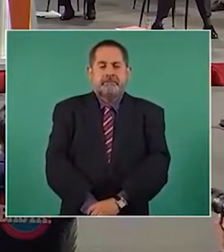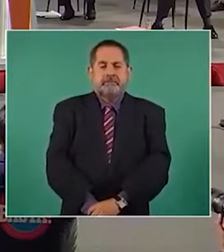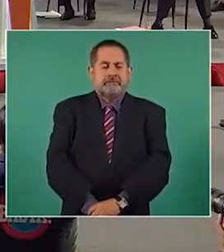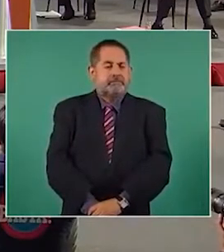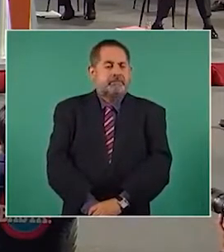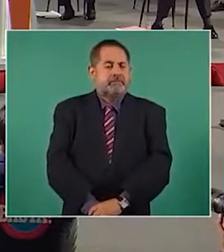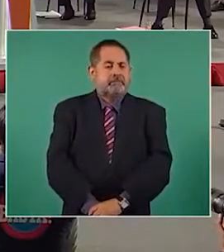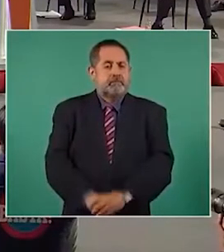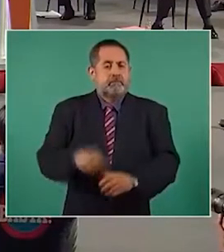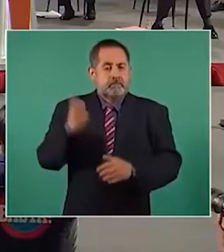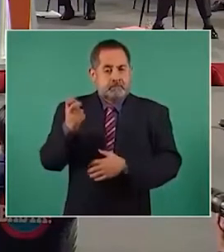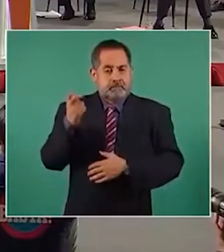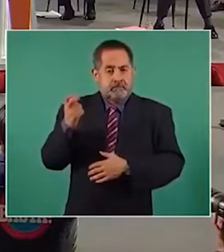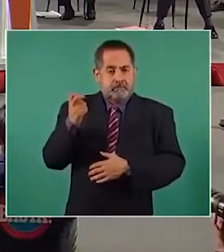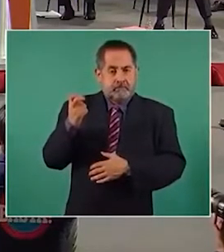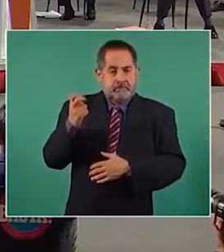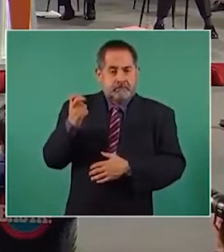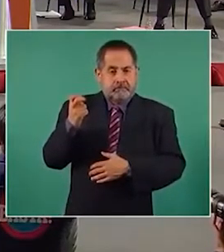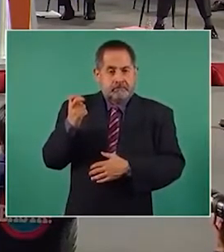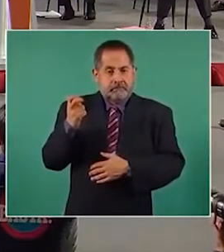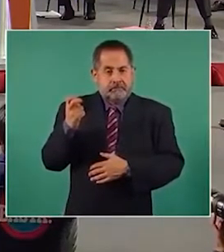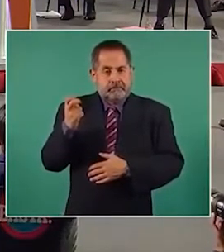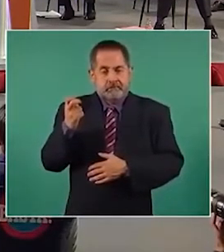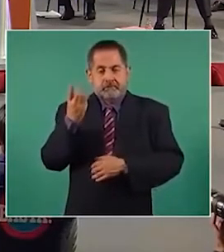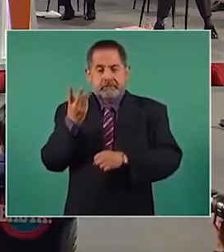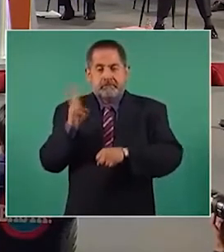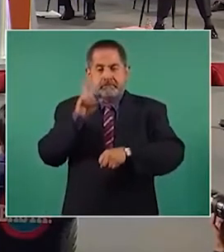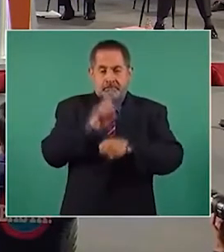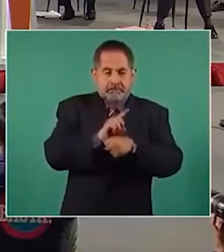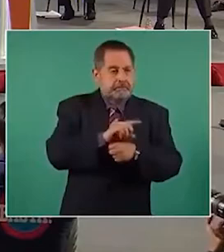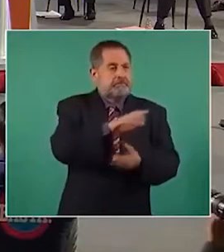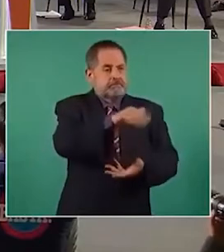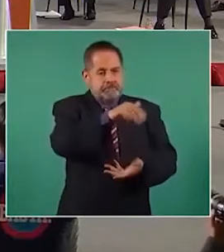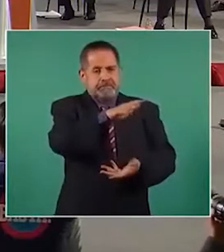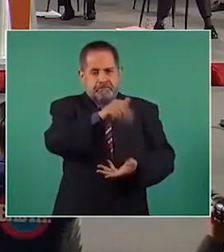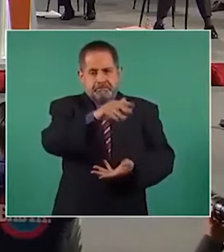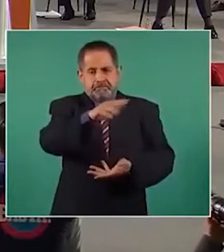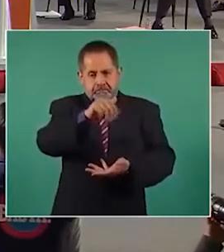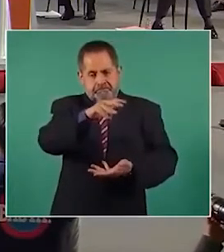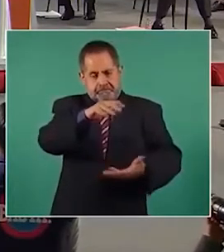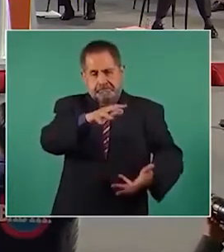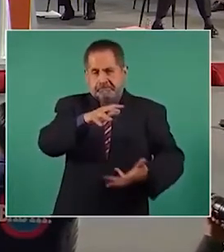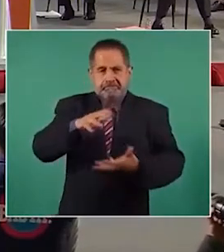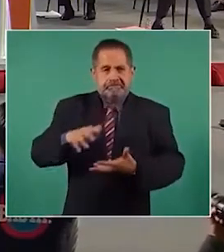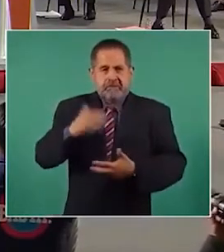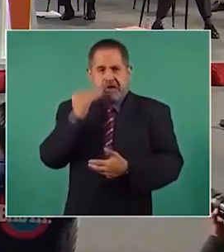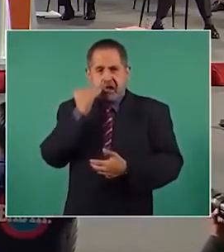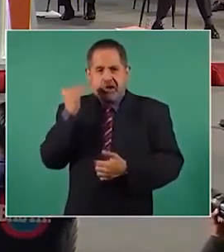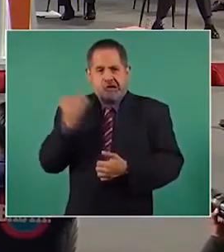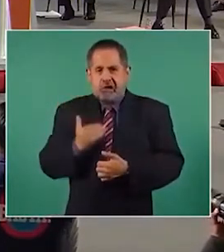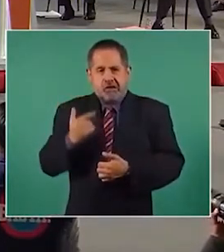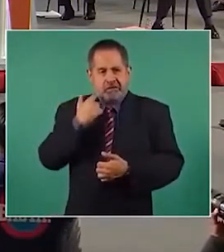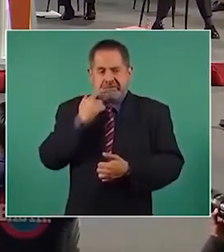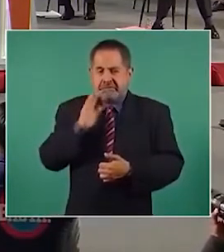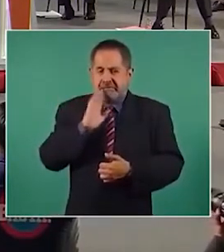Estos son los cilindros que recogimos en la fase, en los tres días de fase de prueba. En estas condiciones los